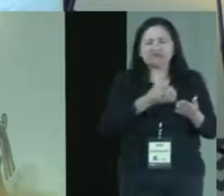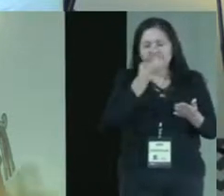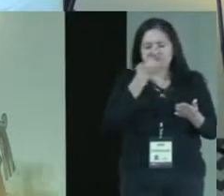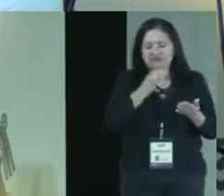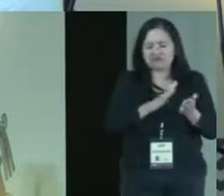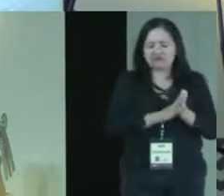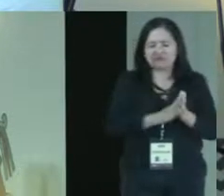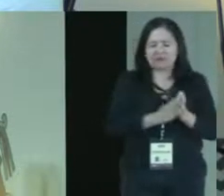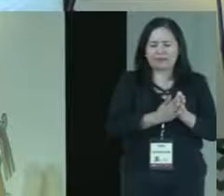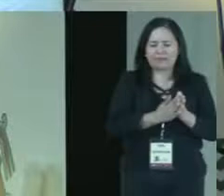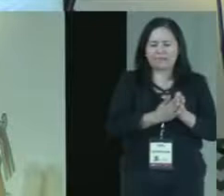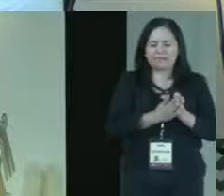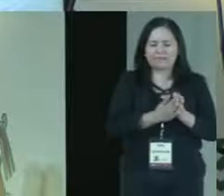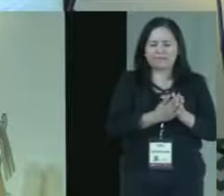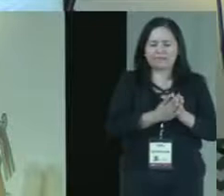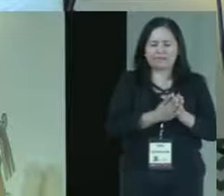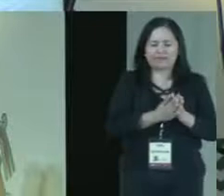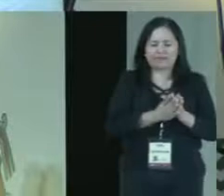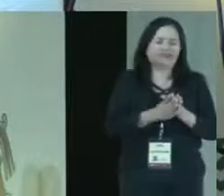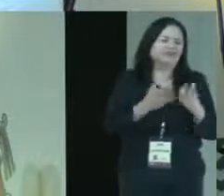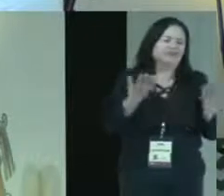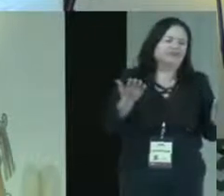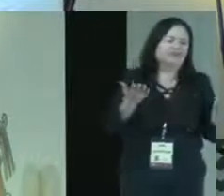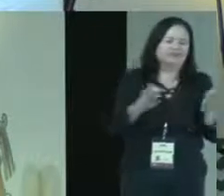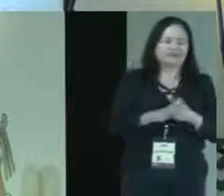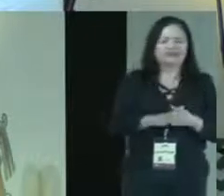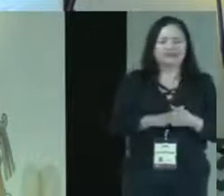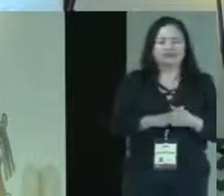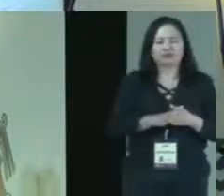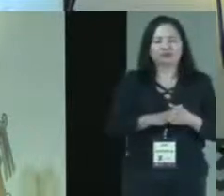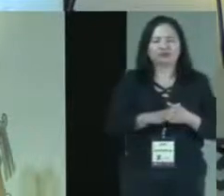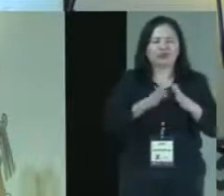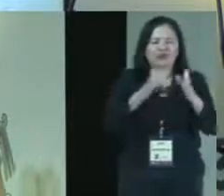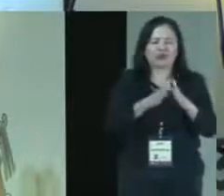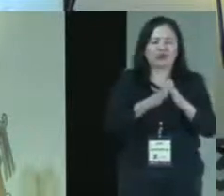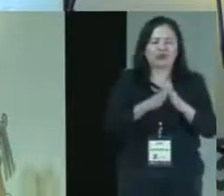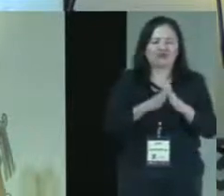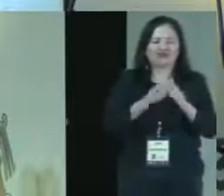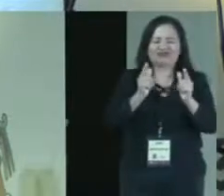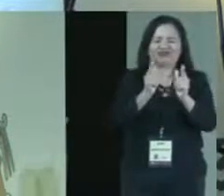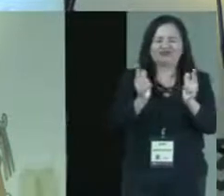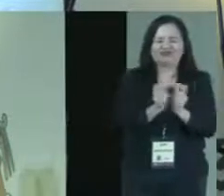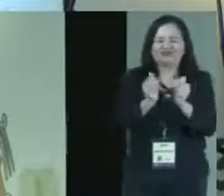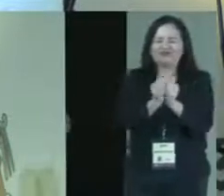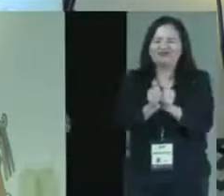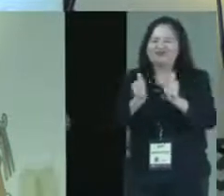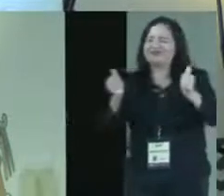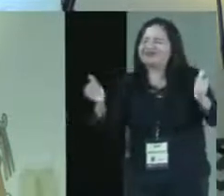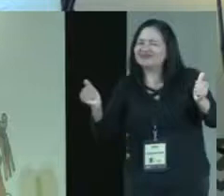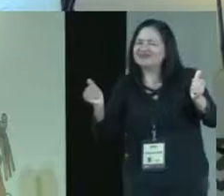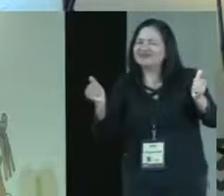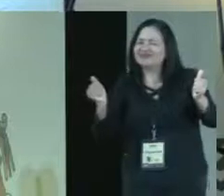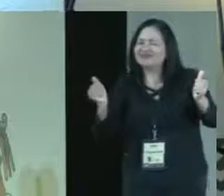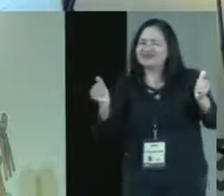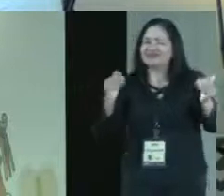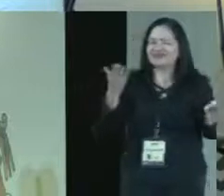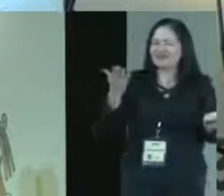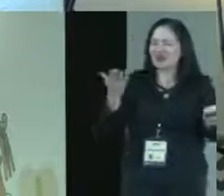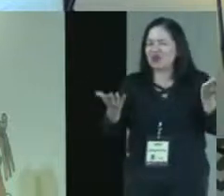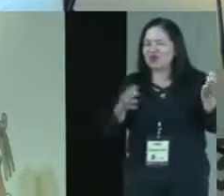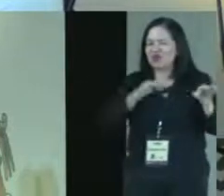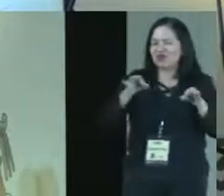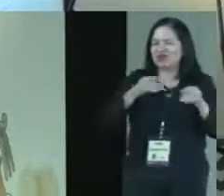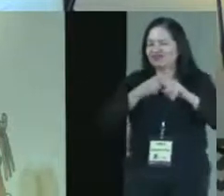que es esto de la descentralización. Guarda tu distancia respecto al objeto de estudio y con lo que